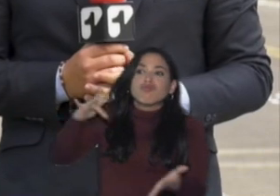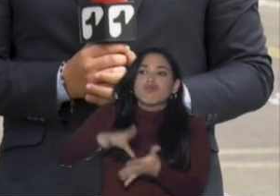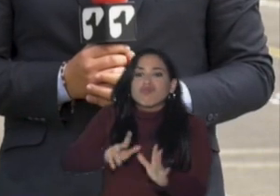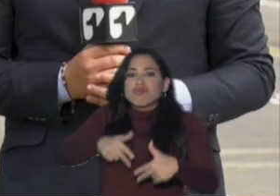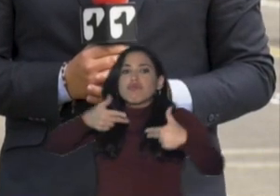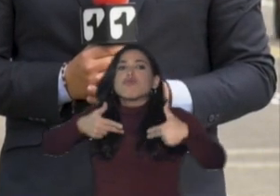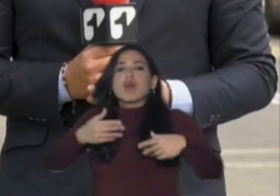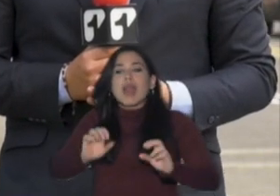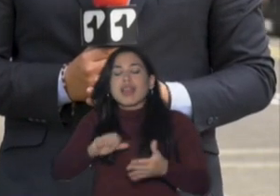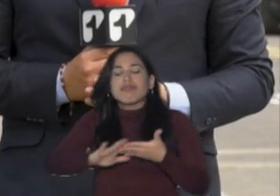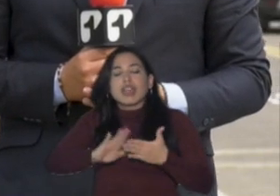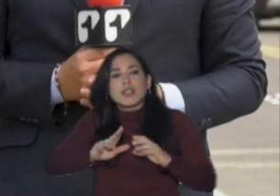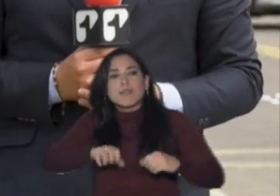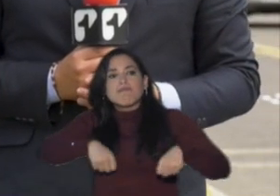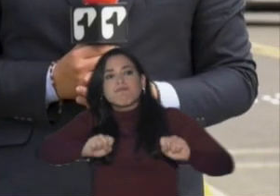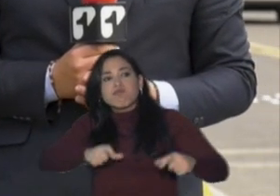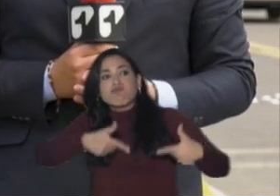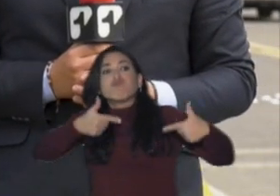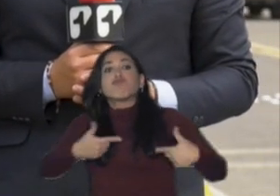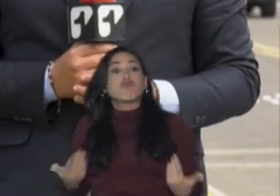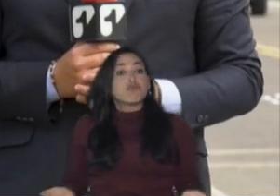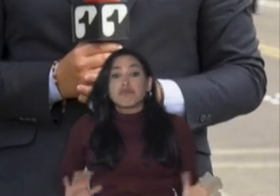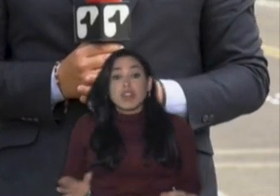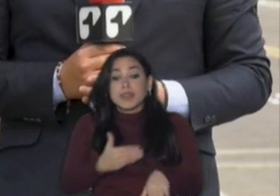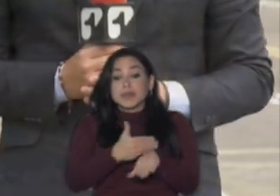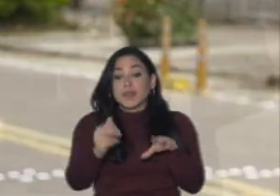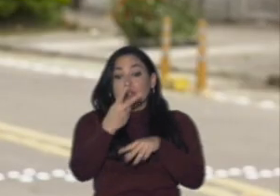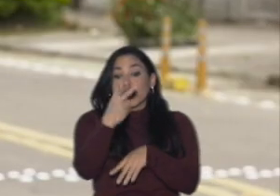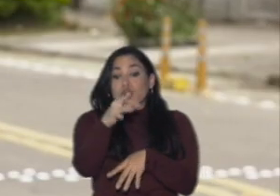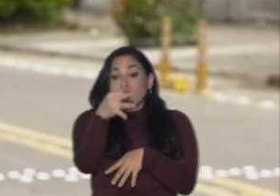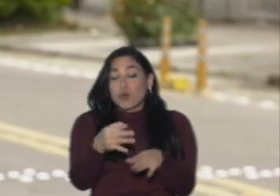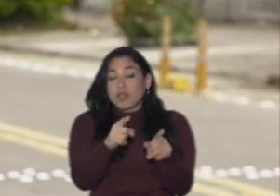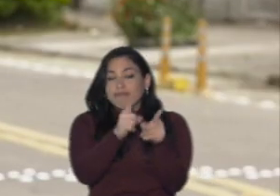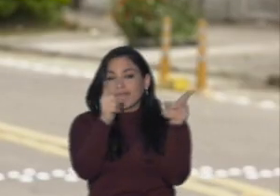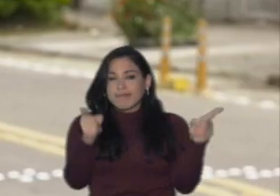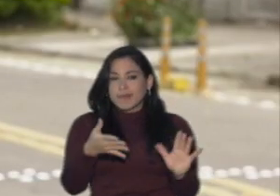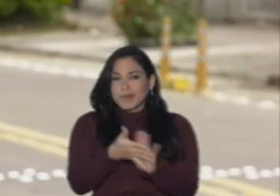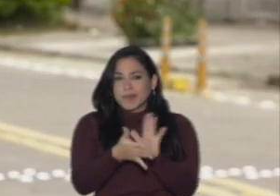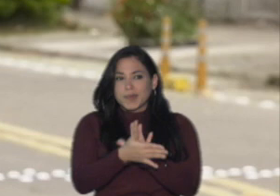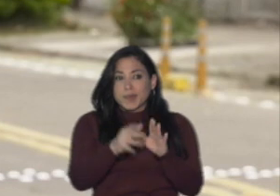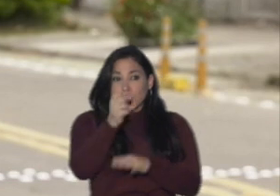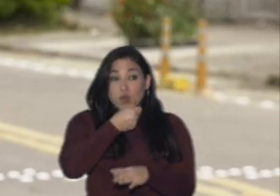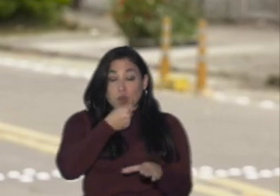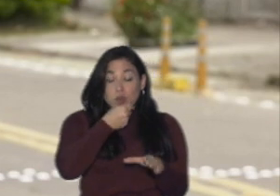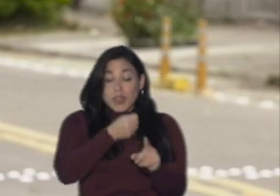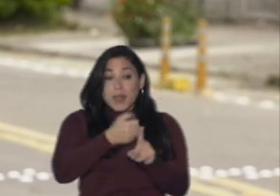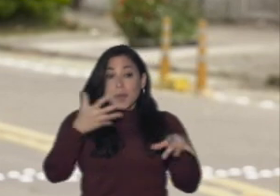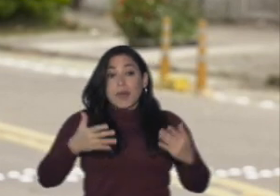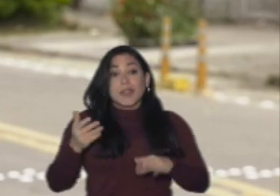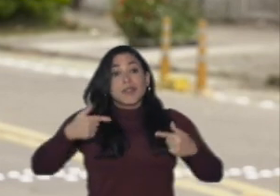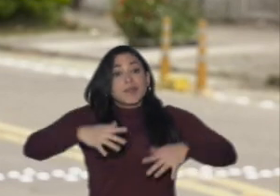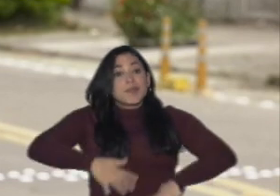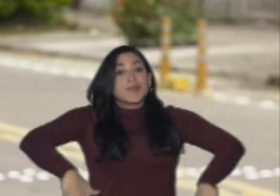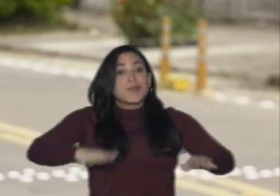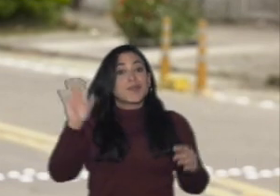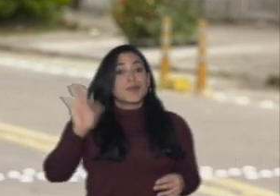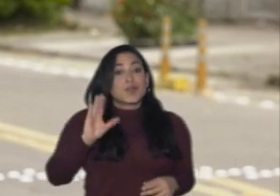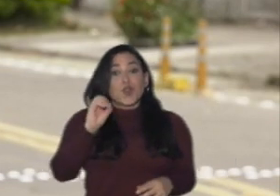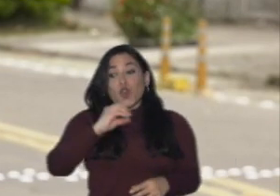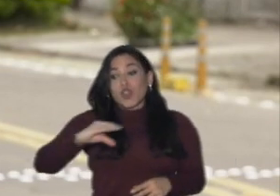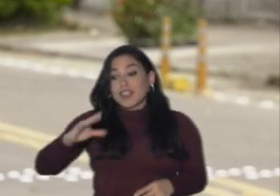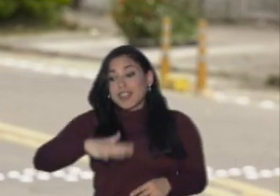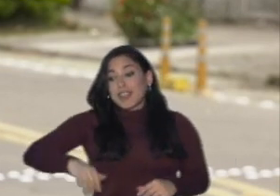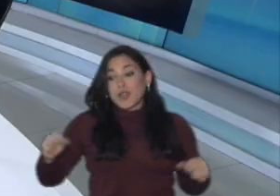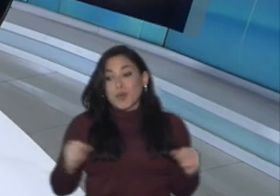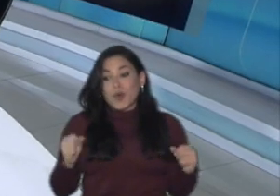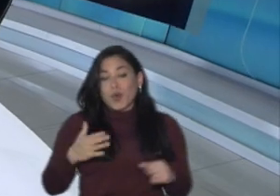estos delincuentes? Pues más adelante a las 12 del mediodía estaremos desarrollando esta impactante noticia. Por ahora me despido. Desde el occidente de